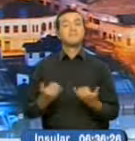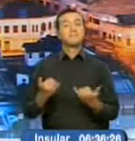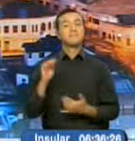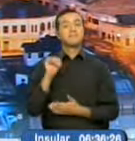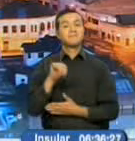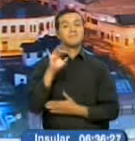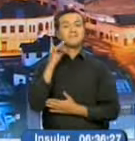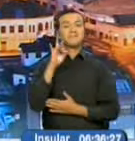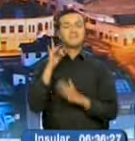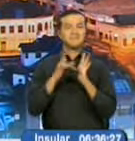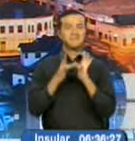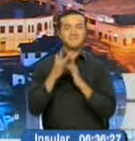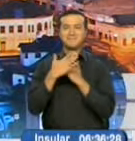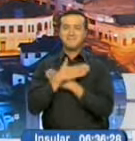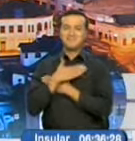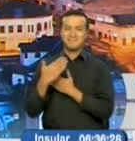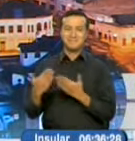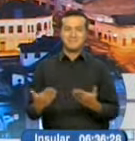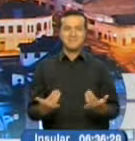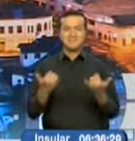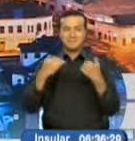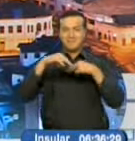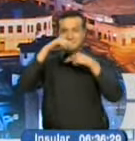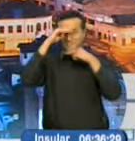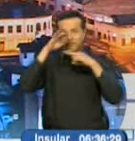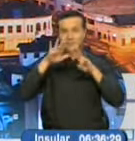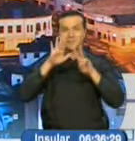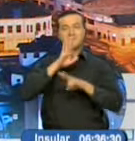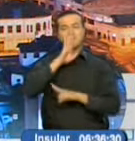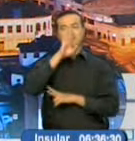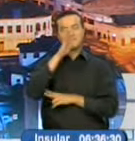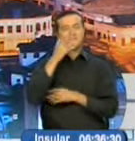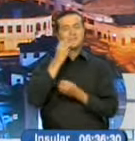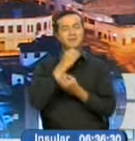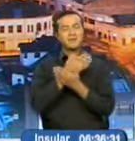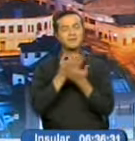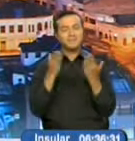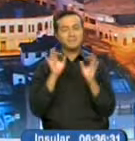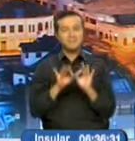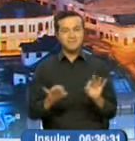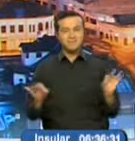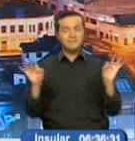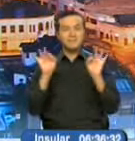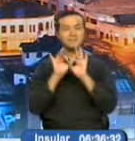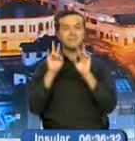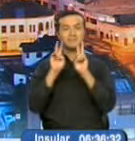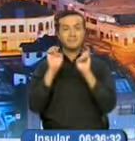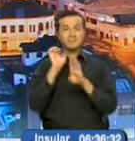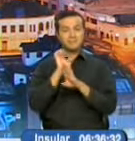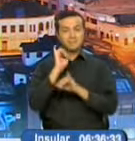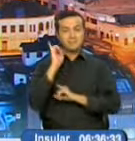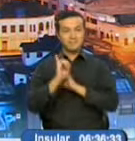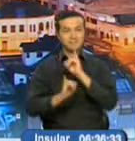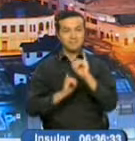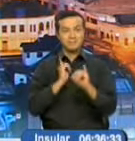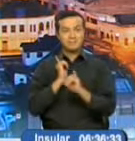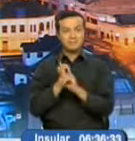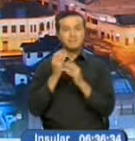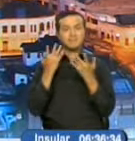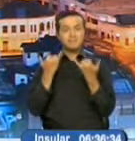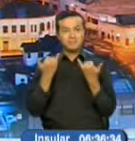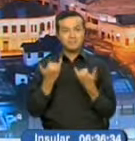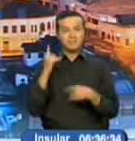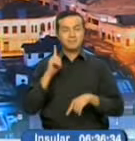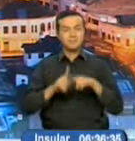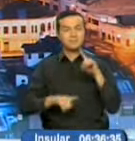Martes 18 de abril, bienvenidas y bienvenidos, esto es Noticias 7 y como siempre tenemos las noticias más importantes del acontecer nacional e internacional. Damos paso